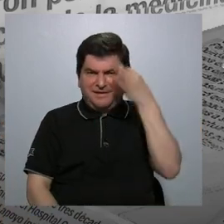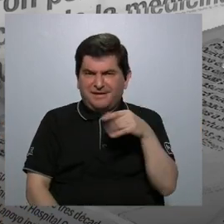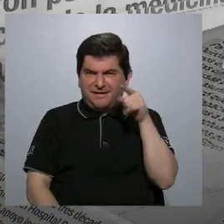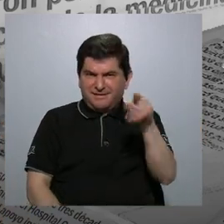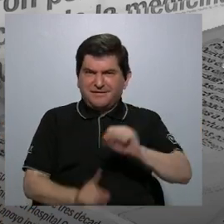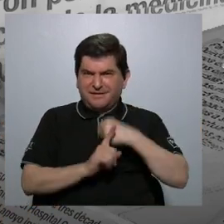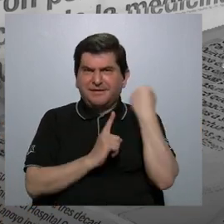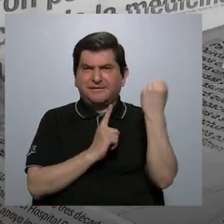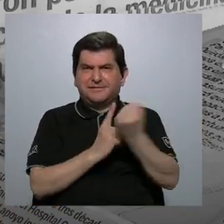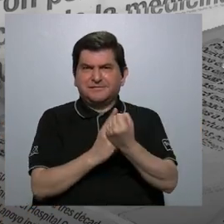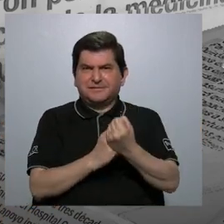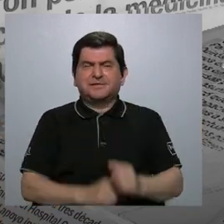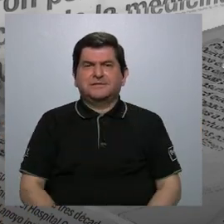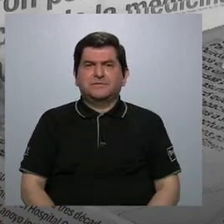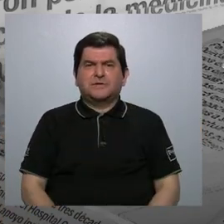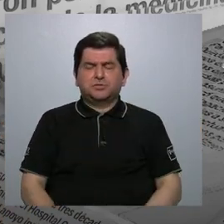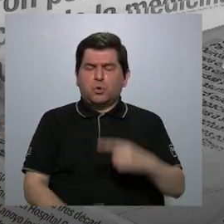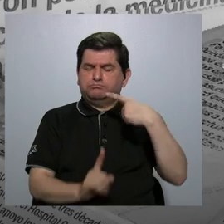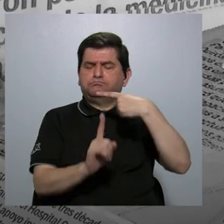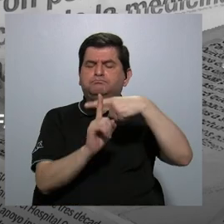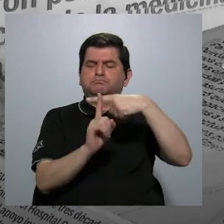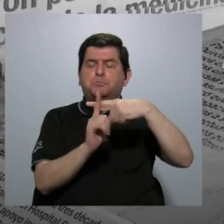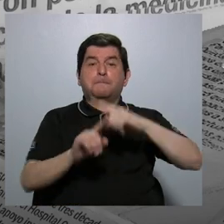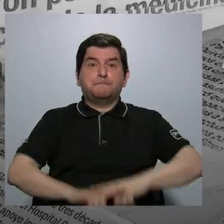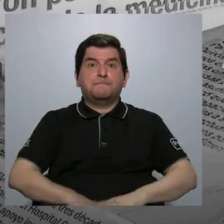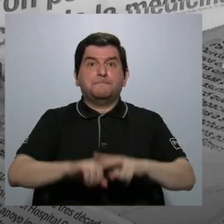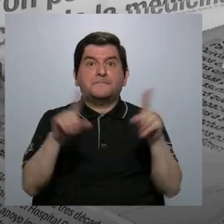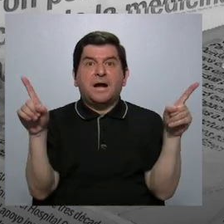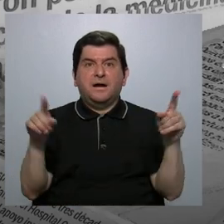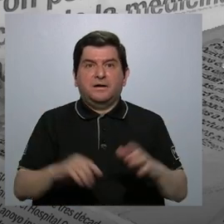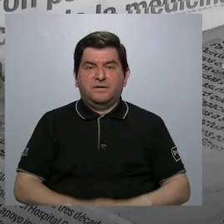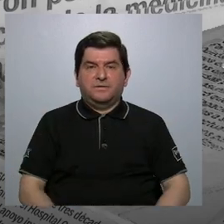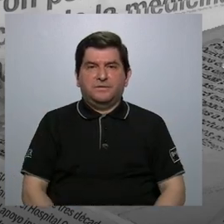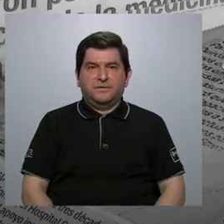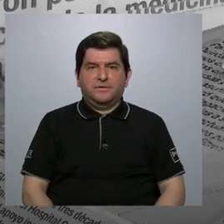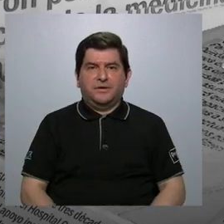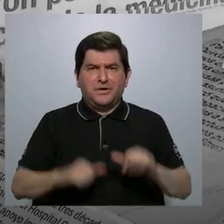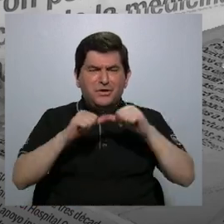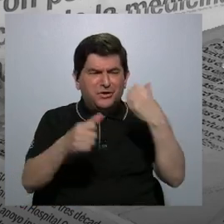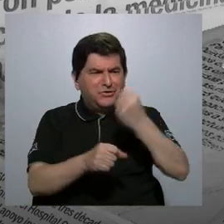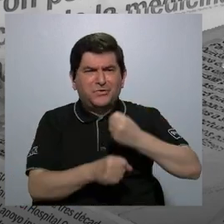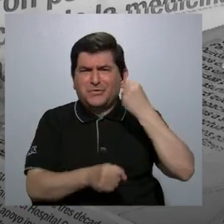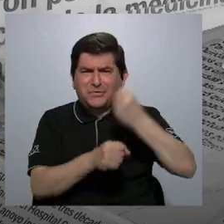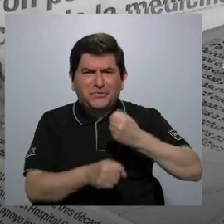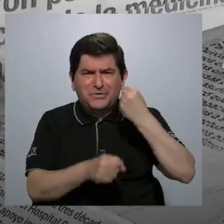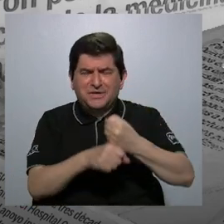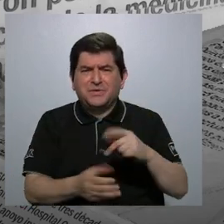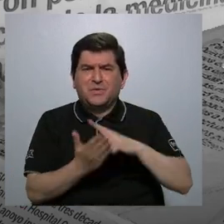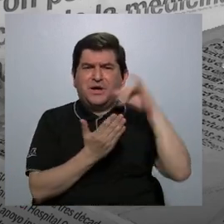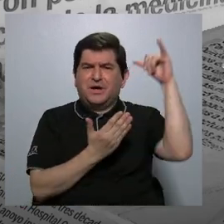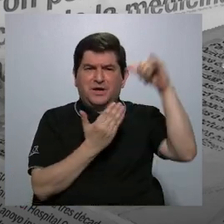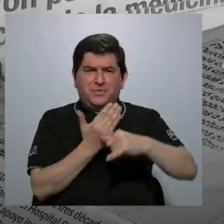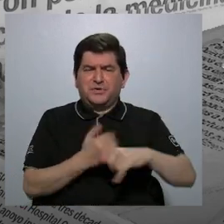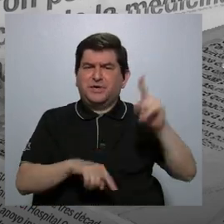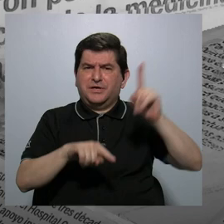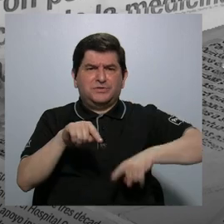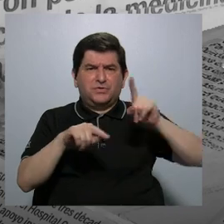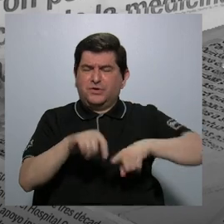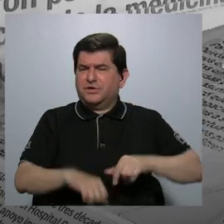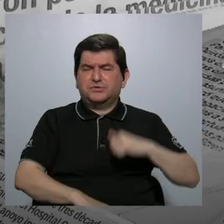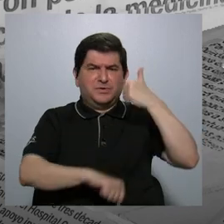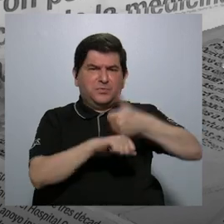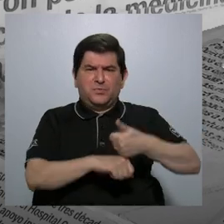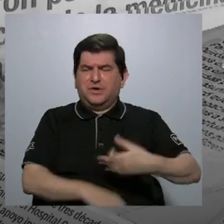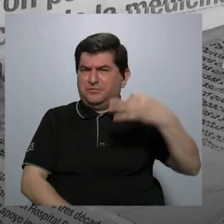sido un elemento a favor. Sin embargo, se siguen trabajando en muchos proyectos que no se logran